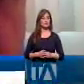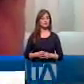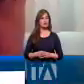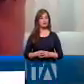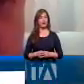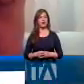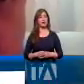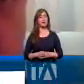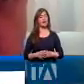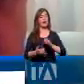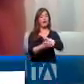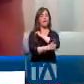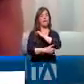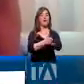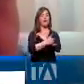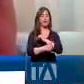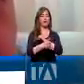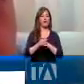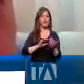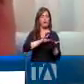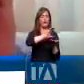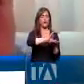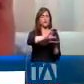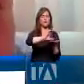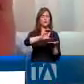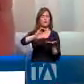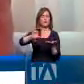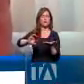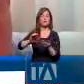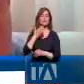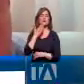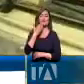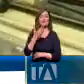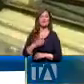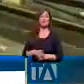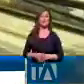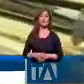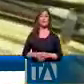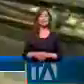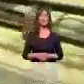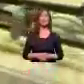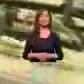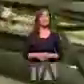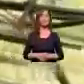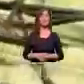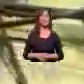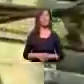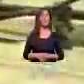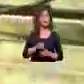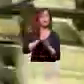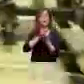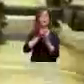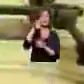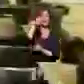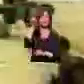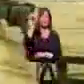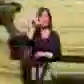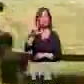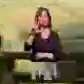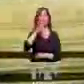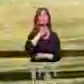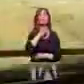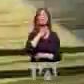Le corresponde a cada país lo que cada país tiene como su cuota de participación. La asignación, que entrará en vigor el próximo 23 de